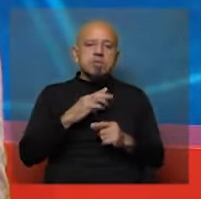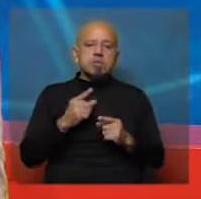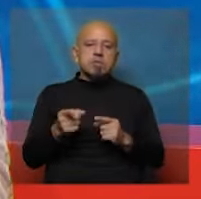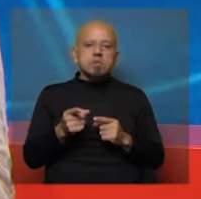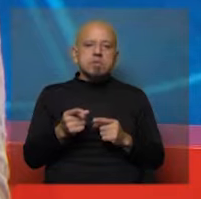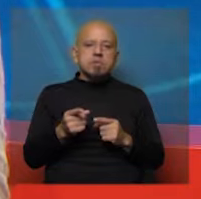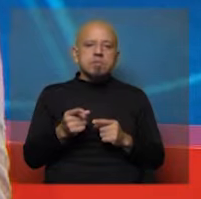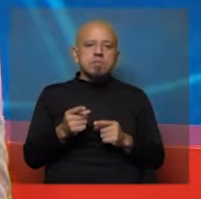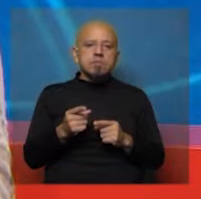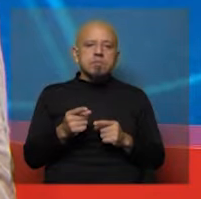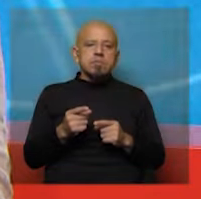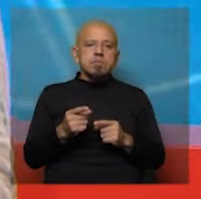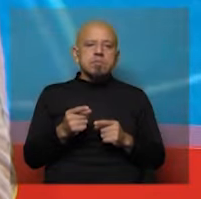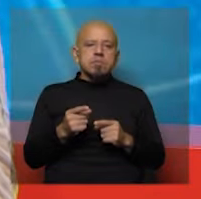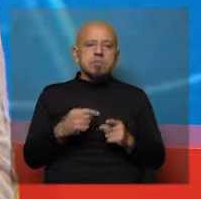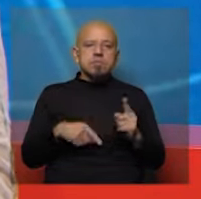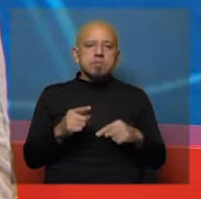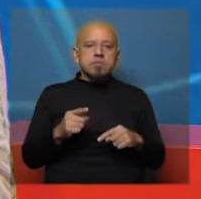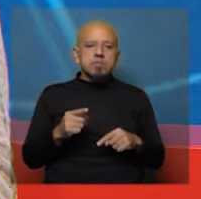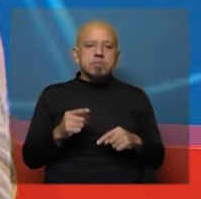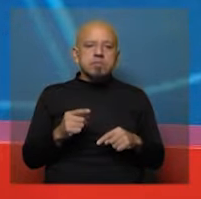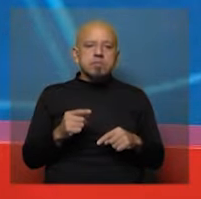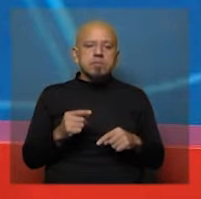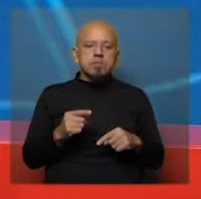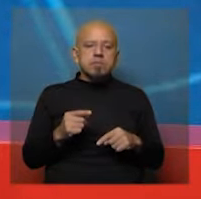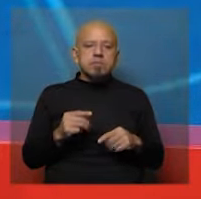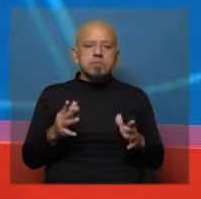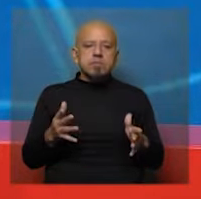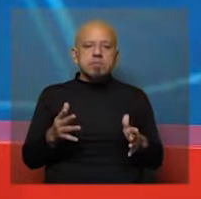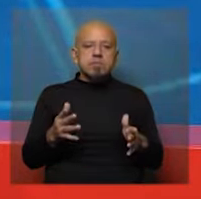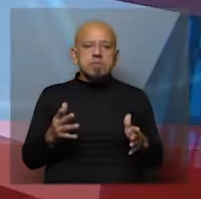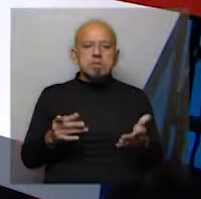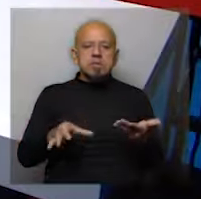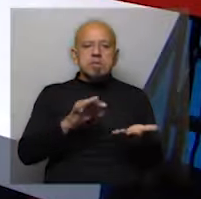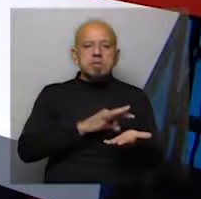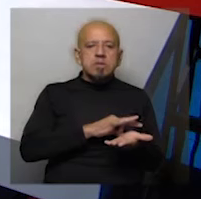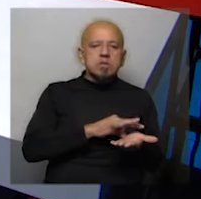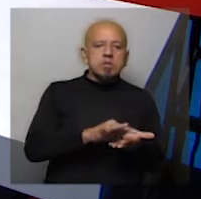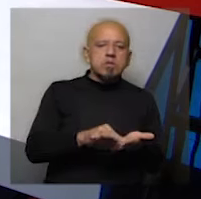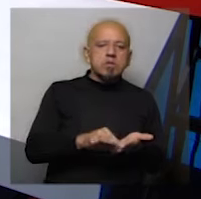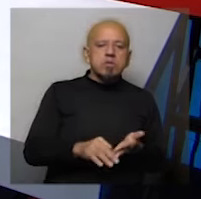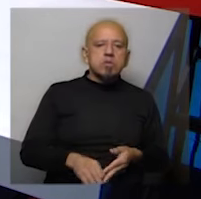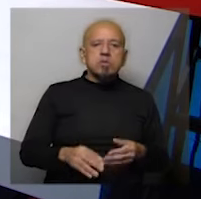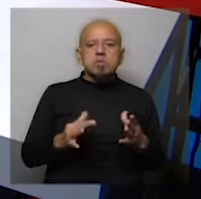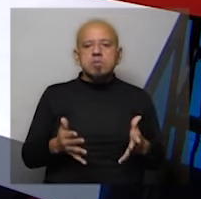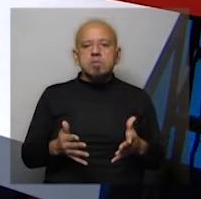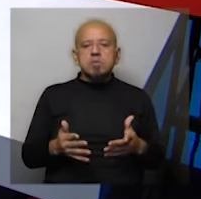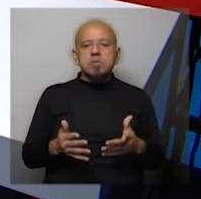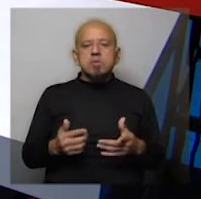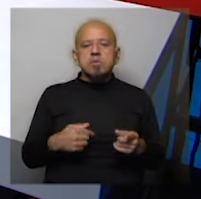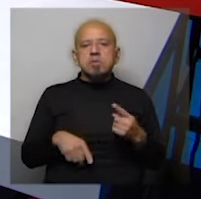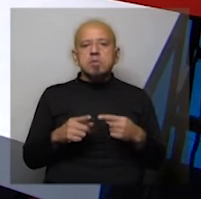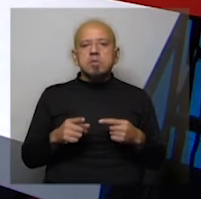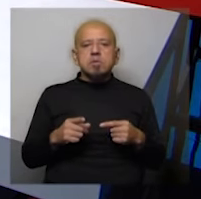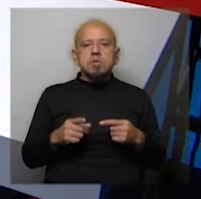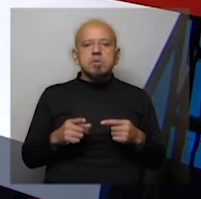elementos que hay que poner a a jugar no solo servicios no solo servicios para sacarte de la inmediatez